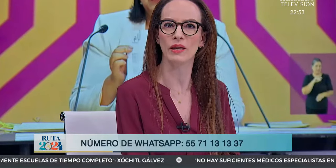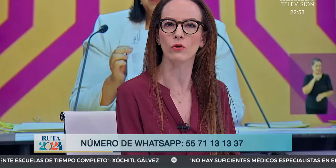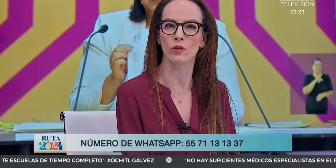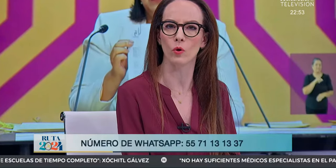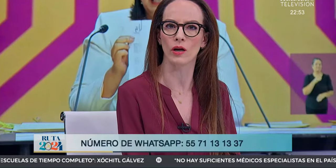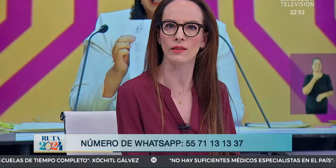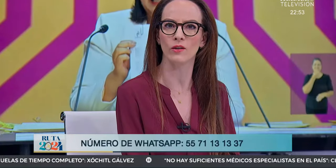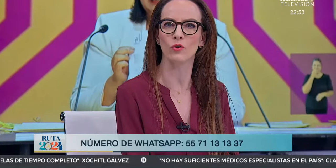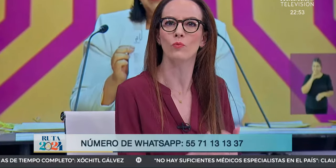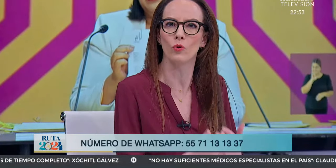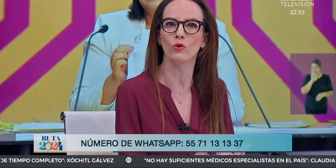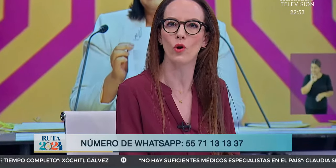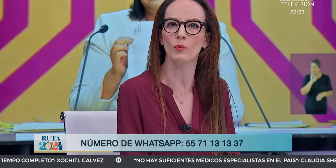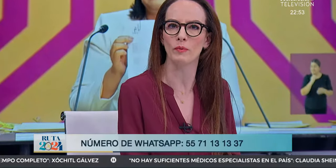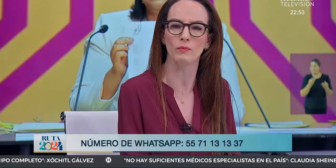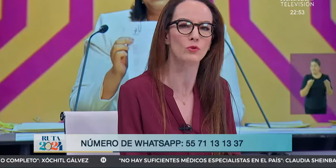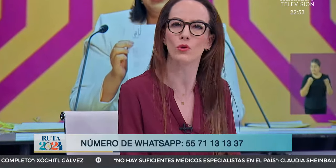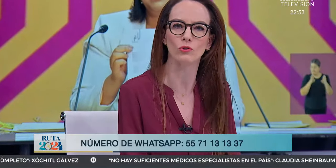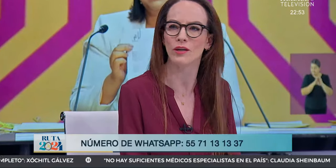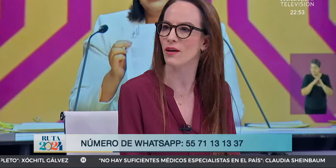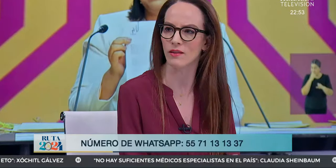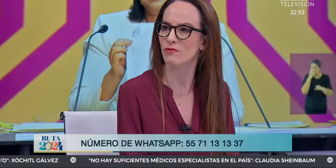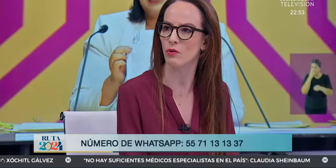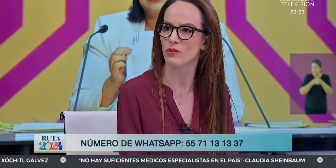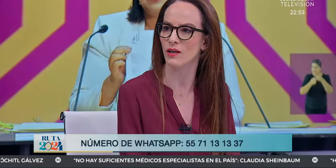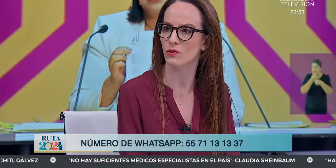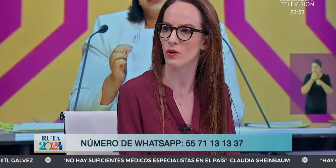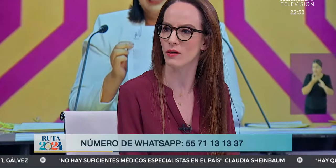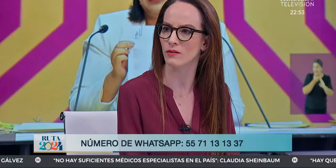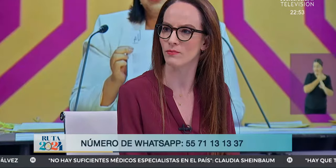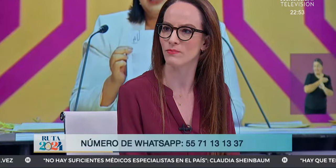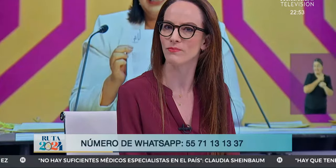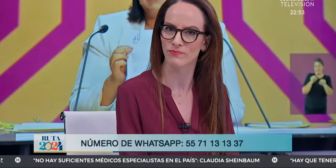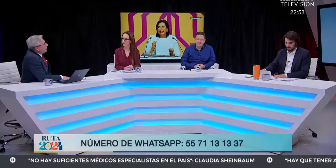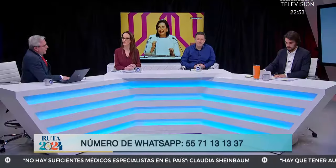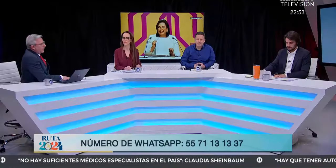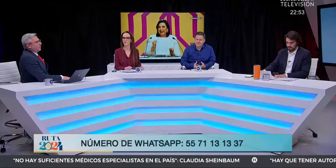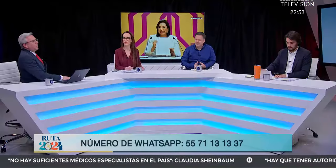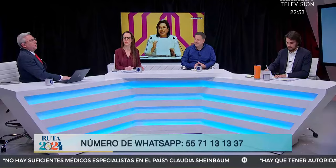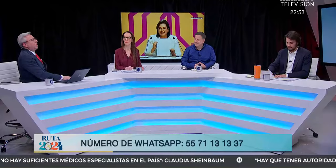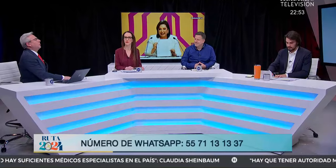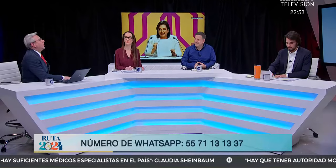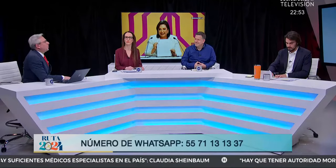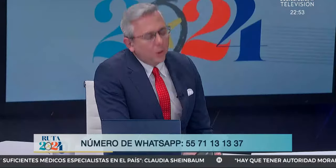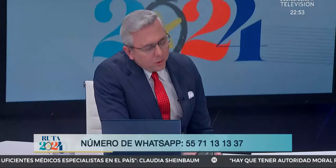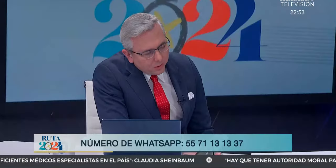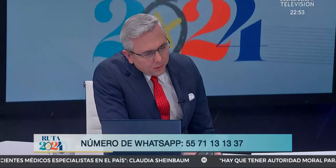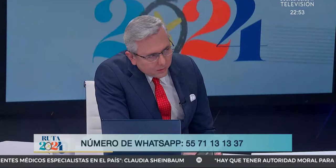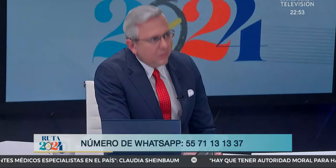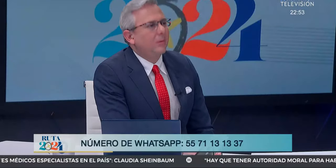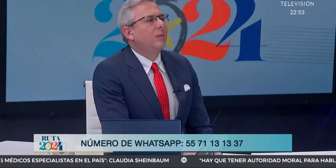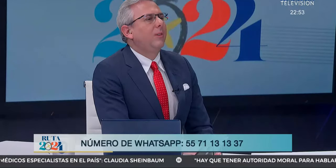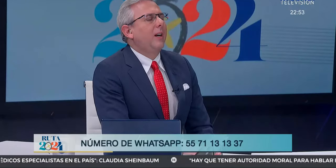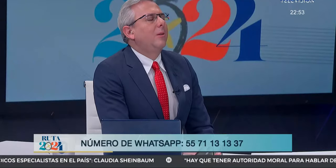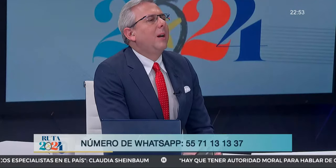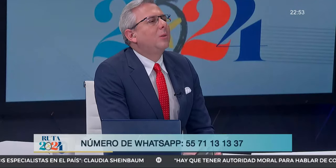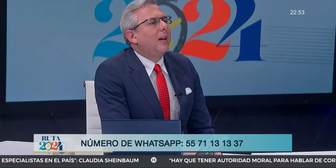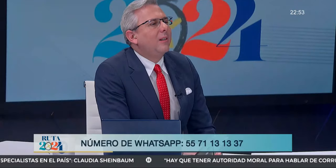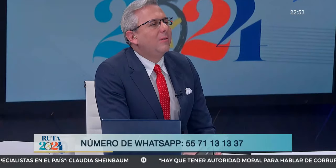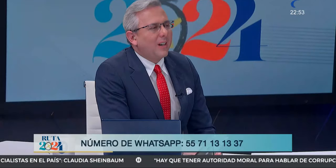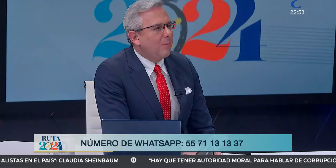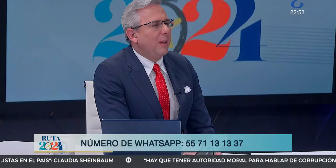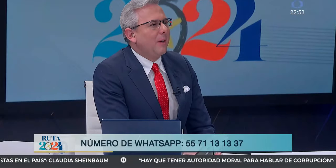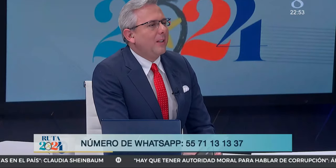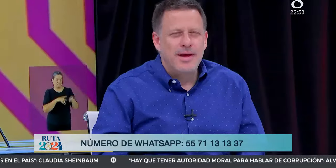al México democrático, porque hoy lo vivimos, Gracias. Hoy no se cantan fraudes electorales. Gracias, Gaby. Tenemos 2 minutos Fernando